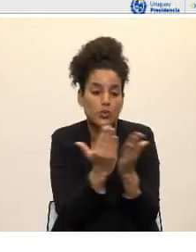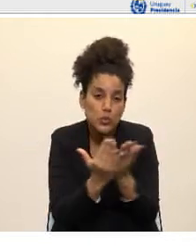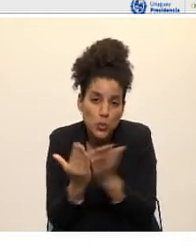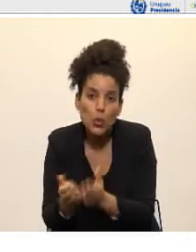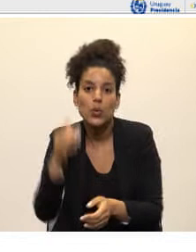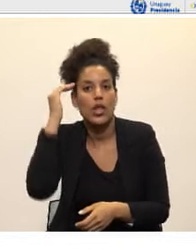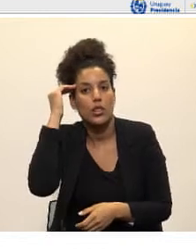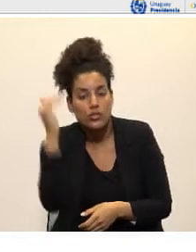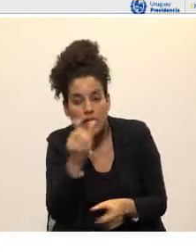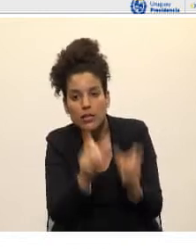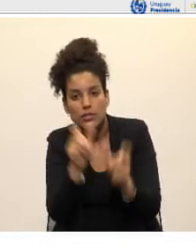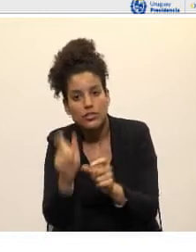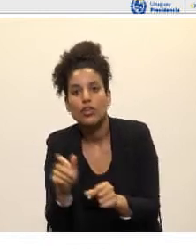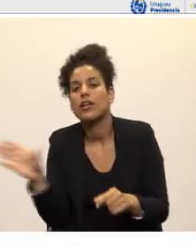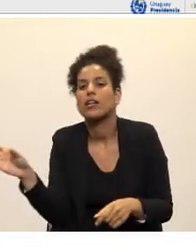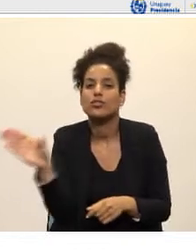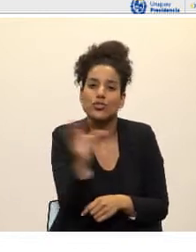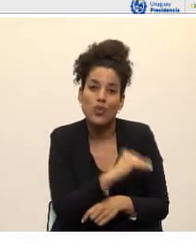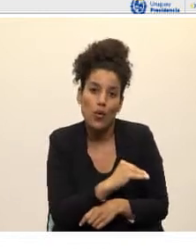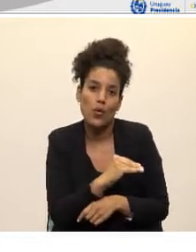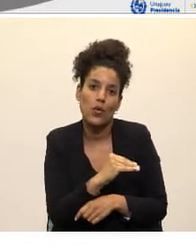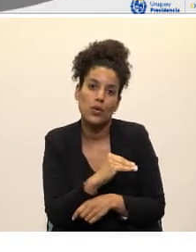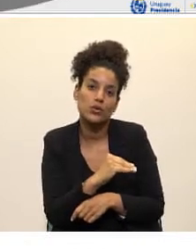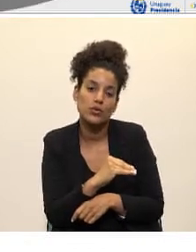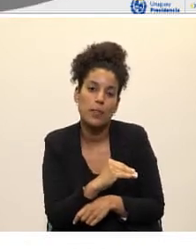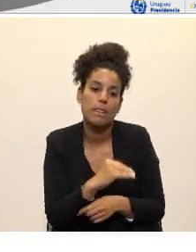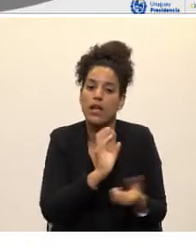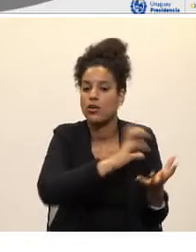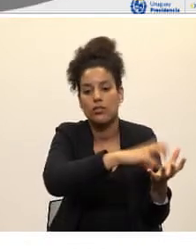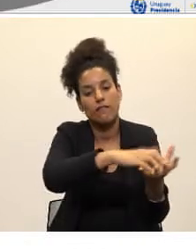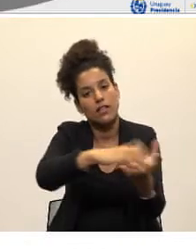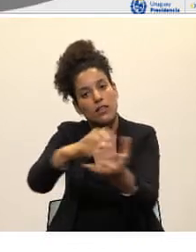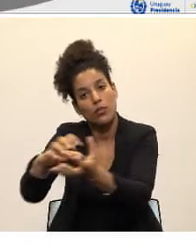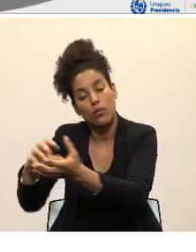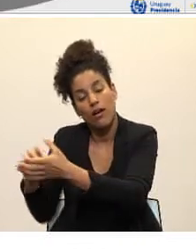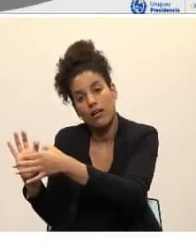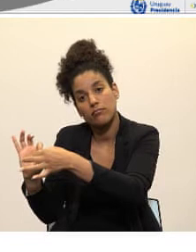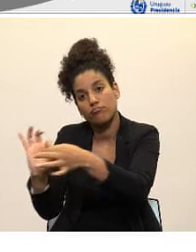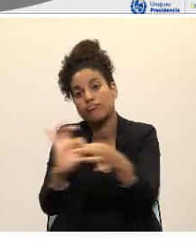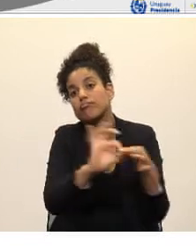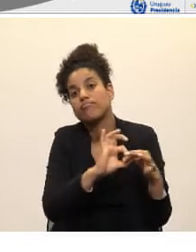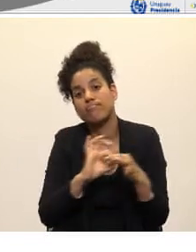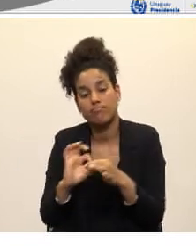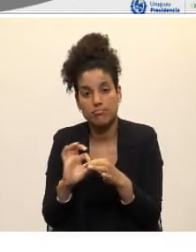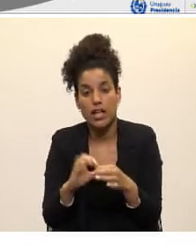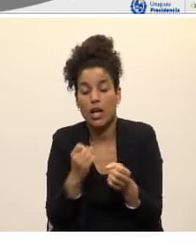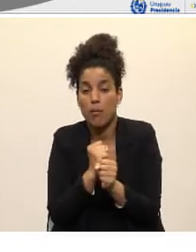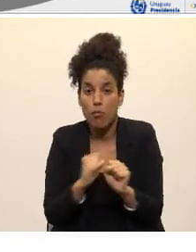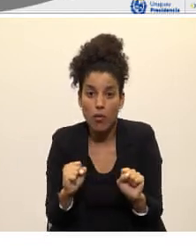En definitiva, un encuentro multisectorial que me permita al menos